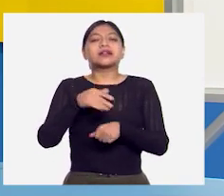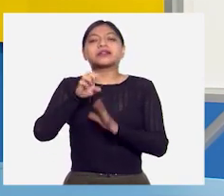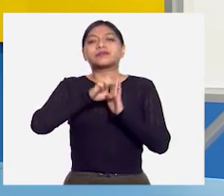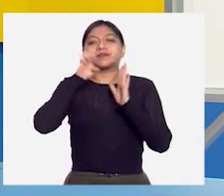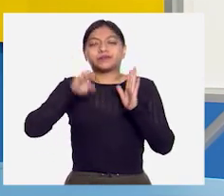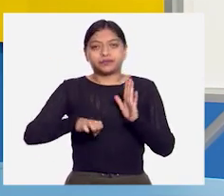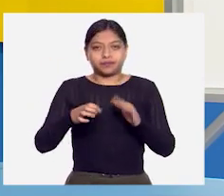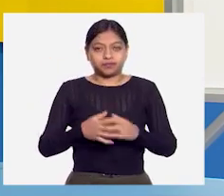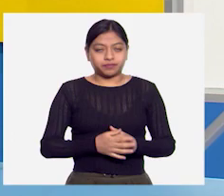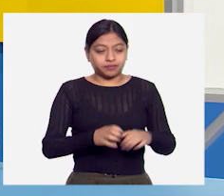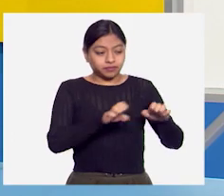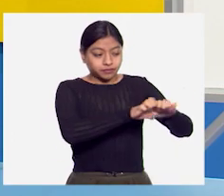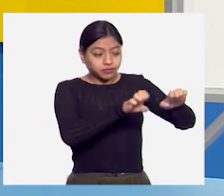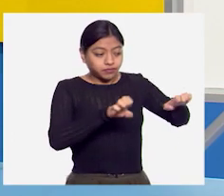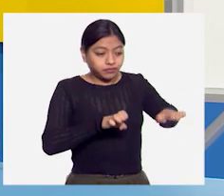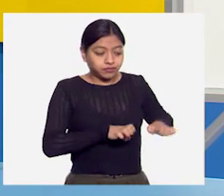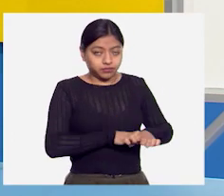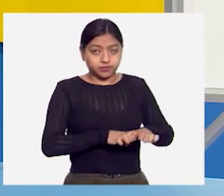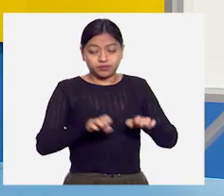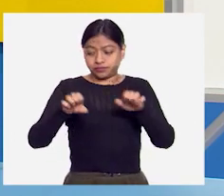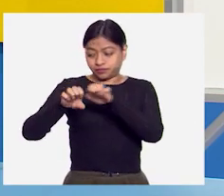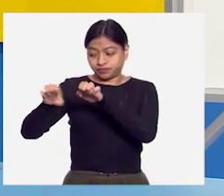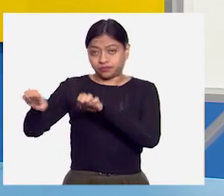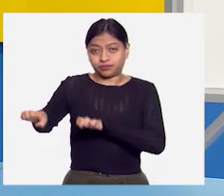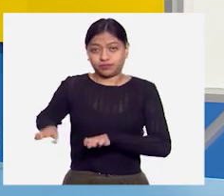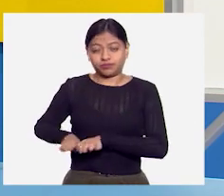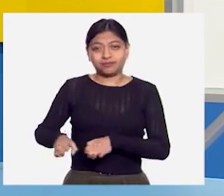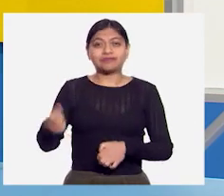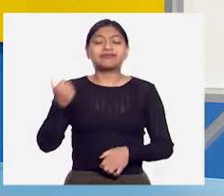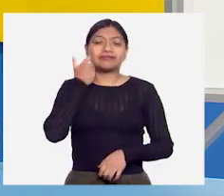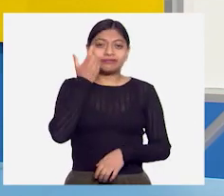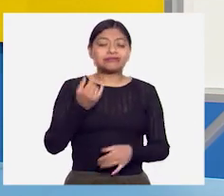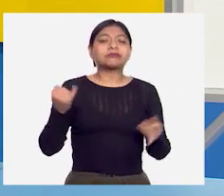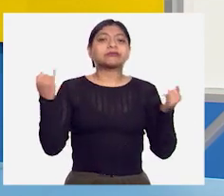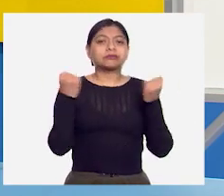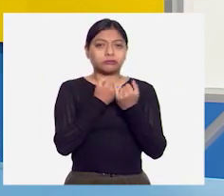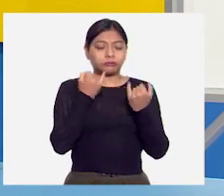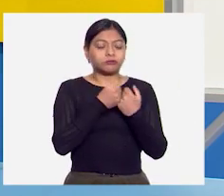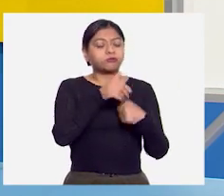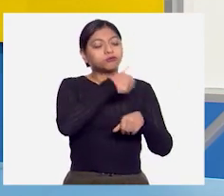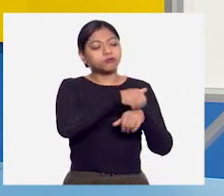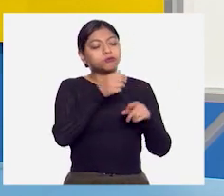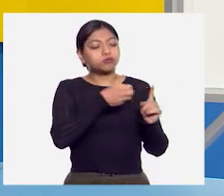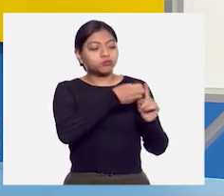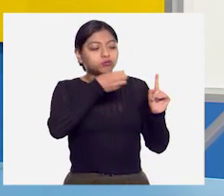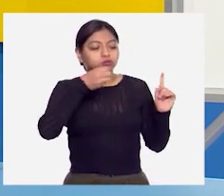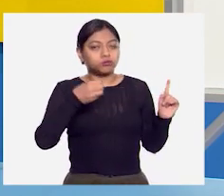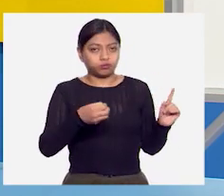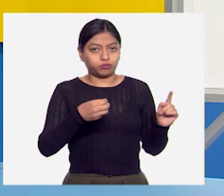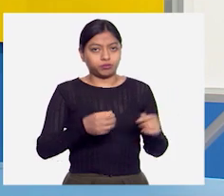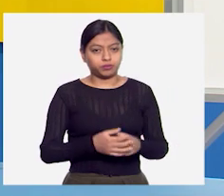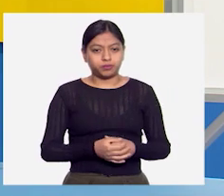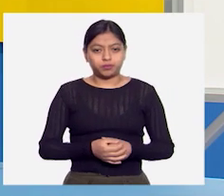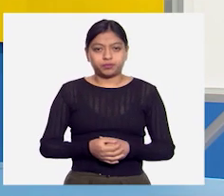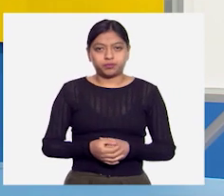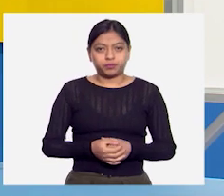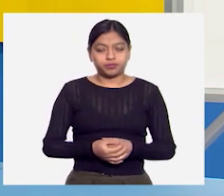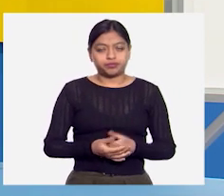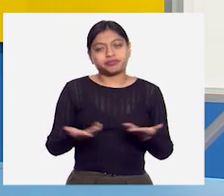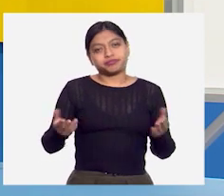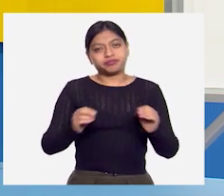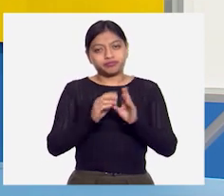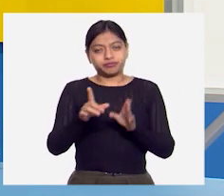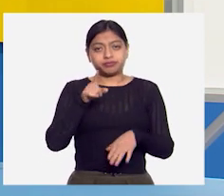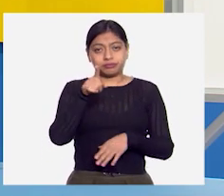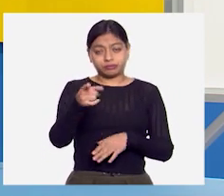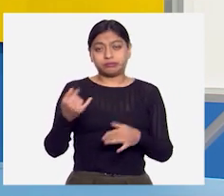otros valores que también representen al conjunto de datos o resultados que obtuvieron. Seguramente